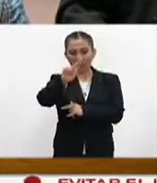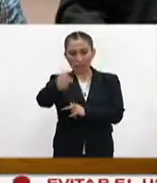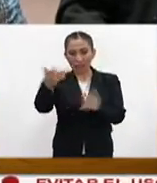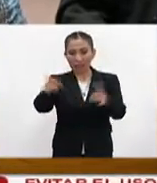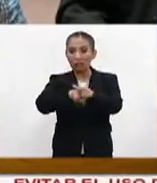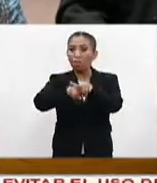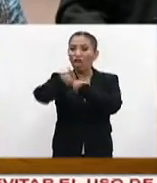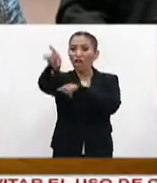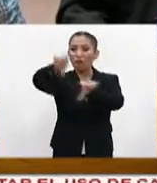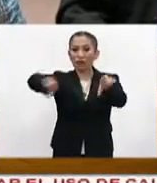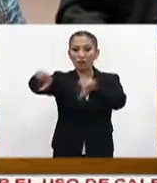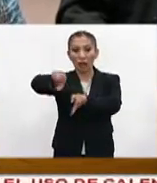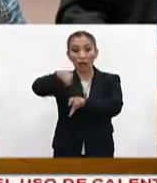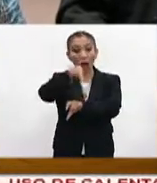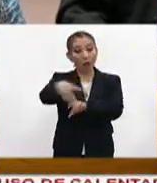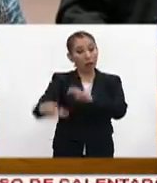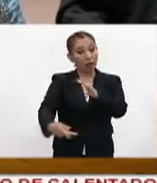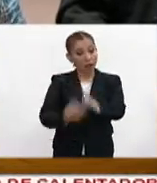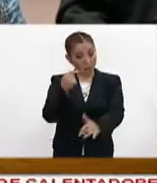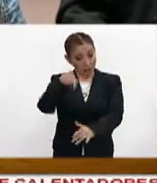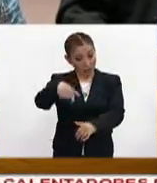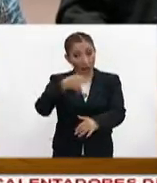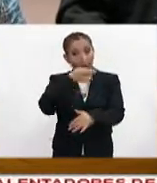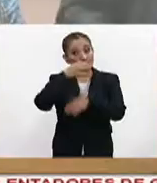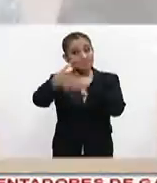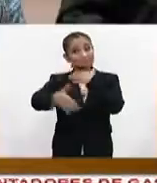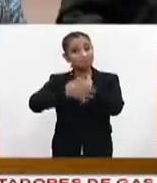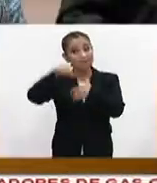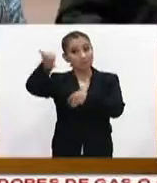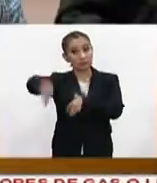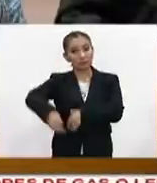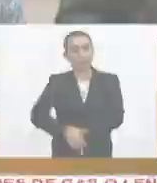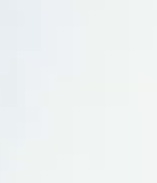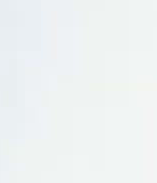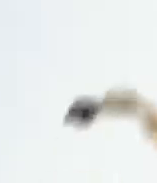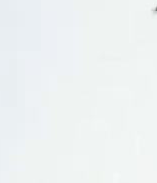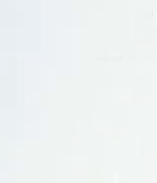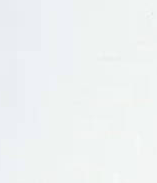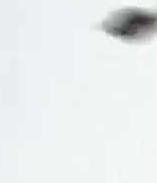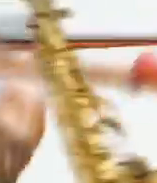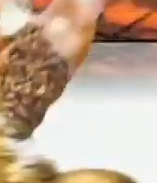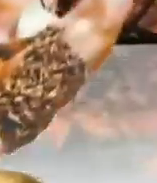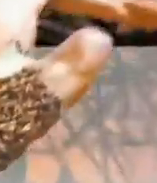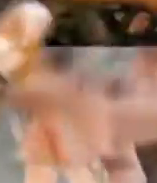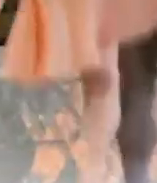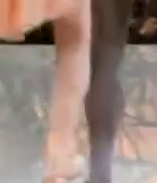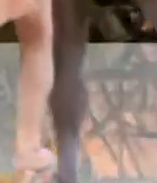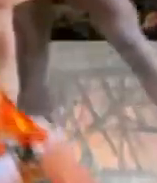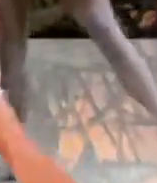su ataque químico. Repetimos esta advertencia hoy.